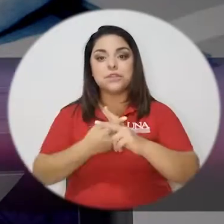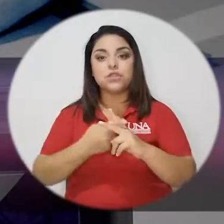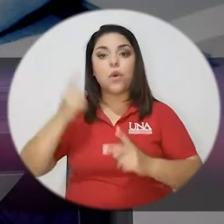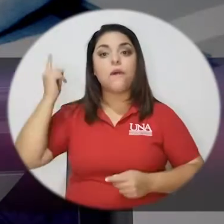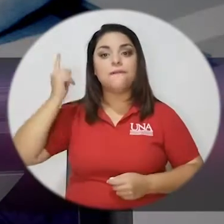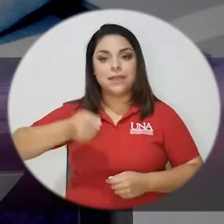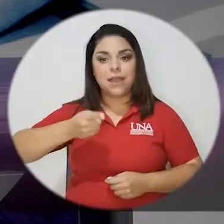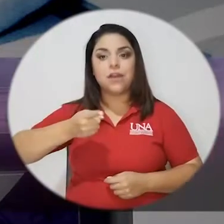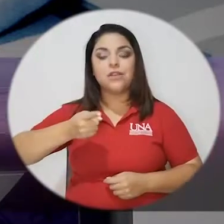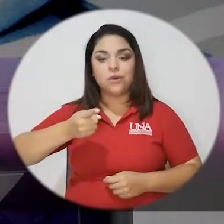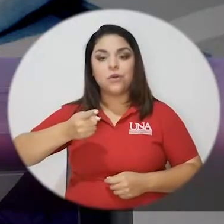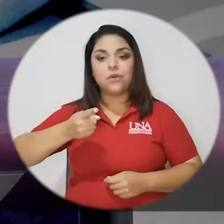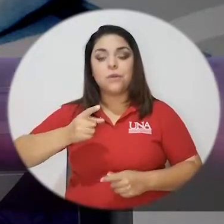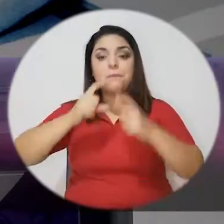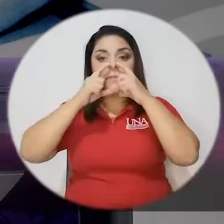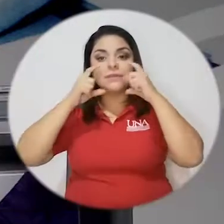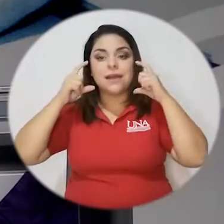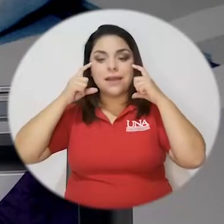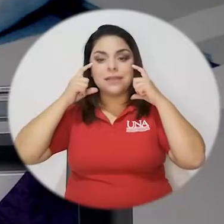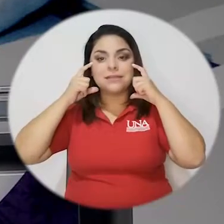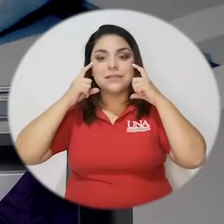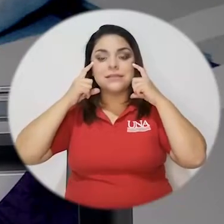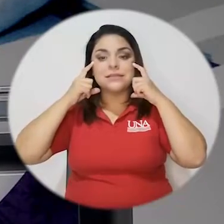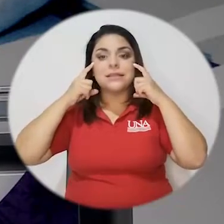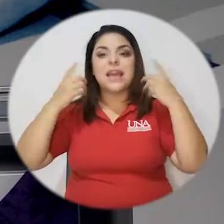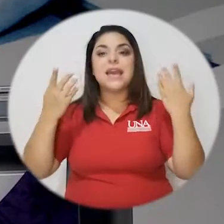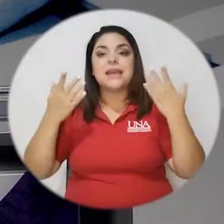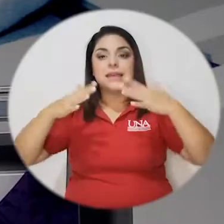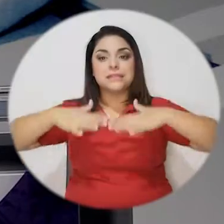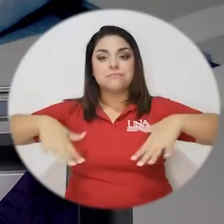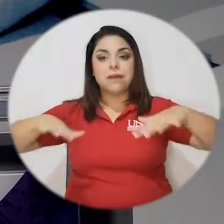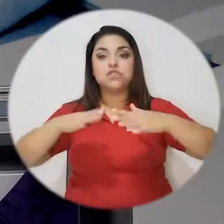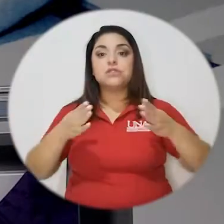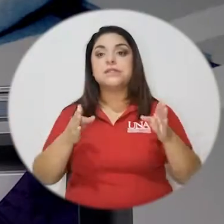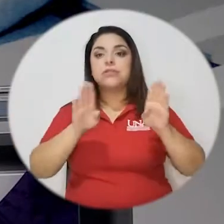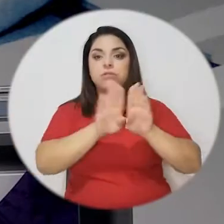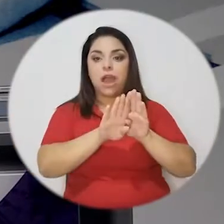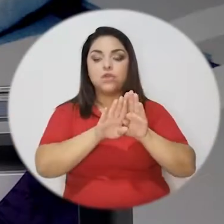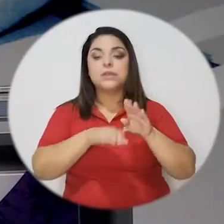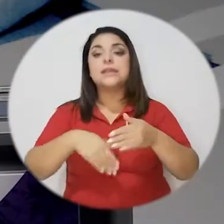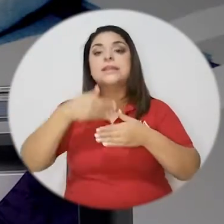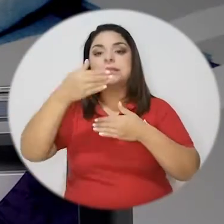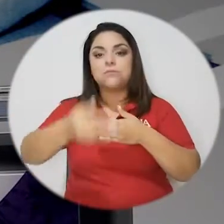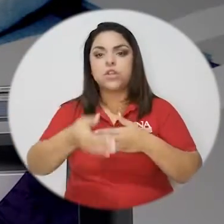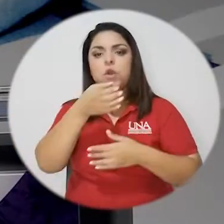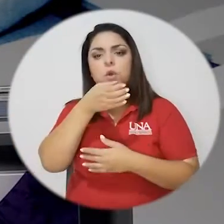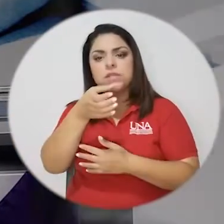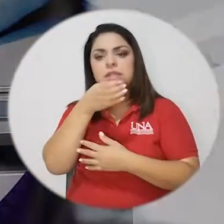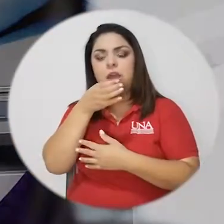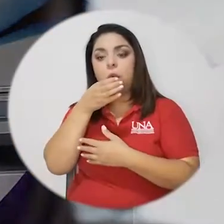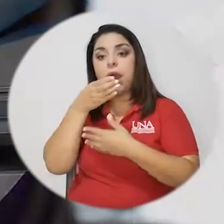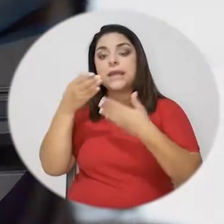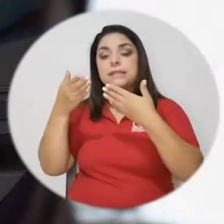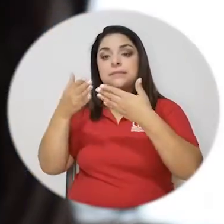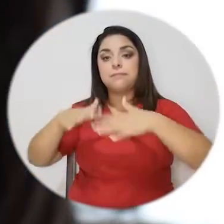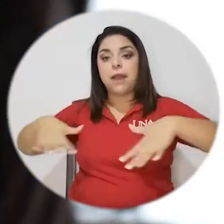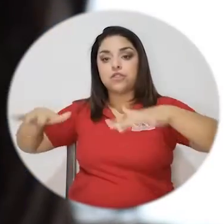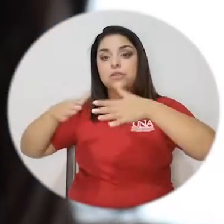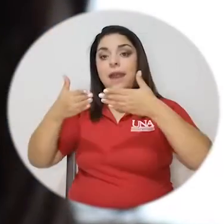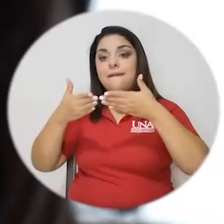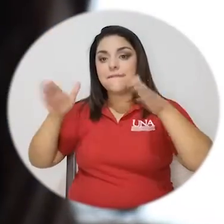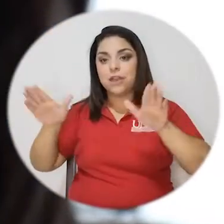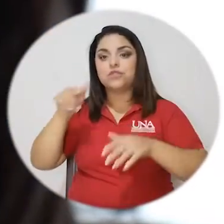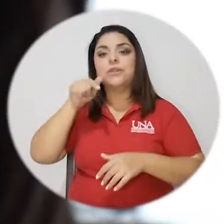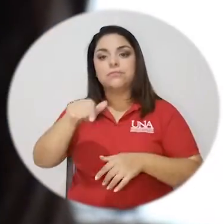el uso de las mascarillas en espacios cerrados, ya después se recomendó para espacios abiertos. Sin embargo, desde abril ya